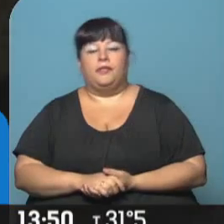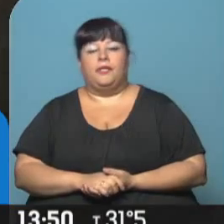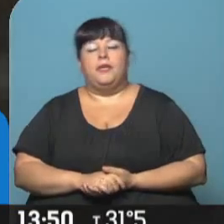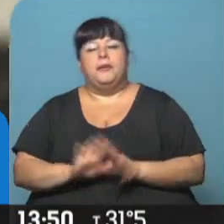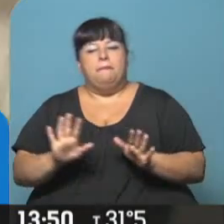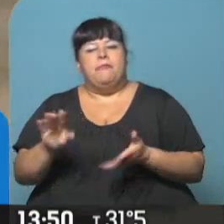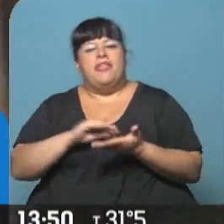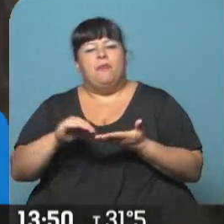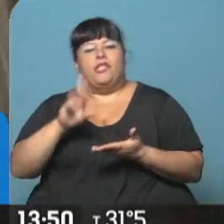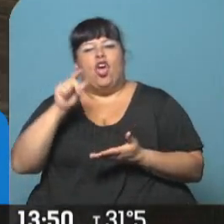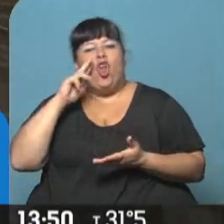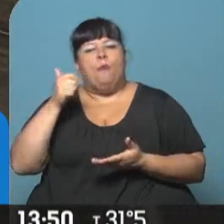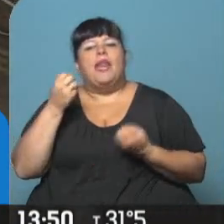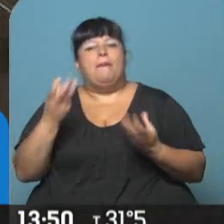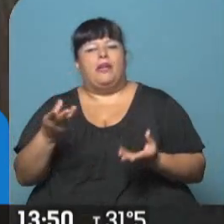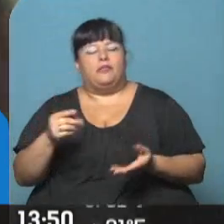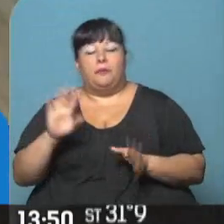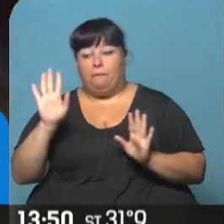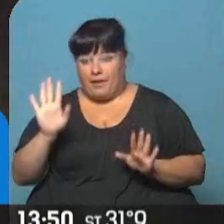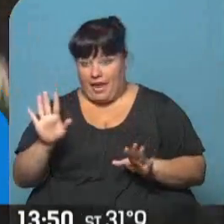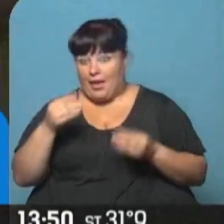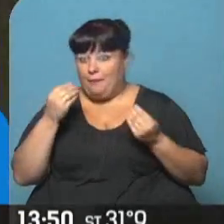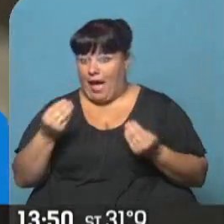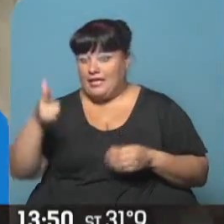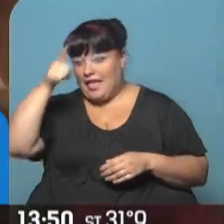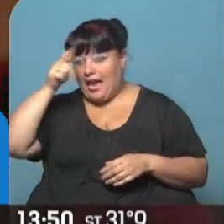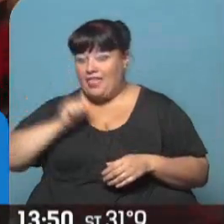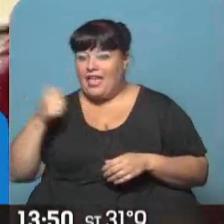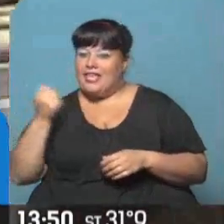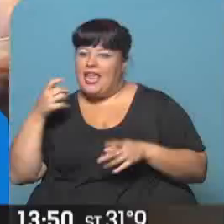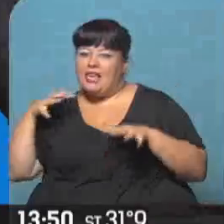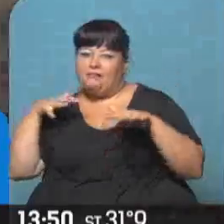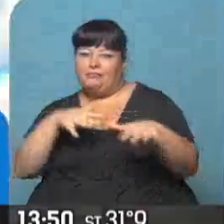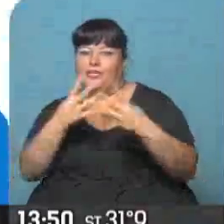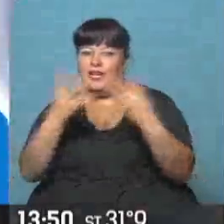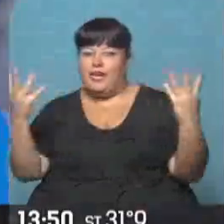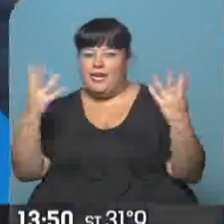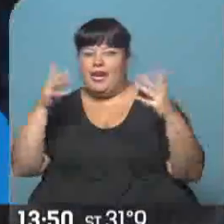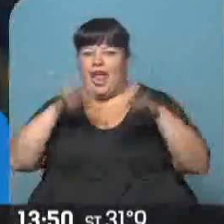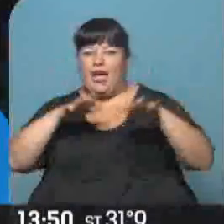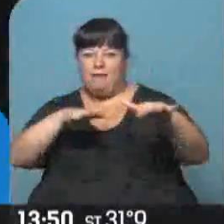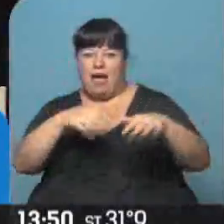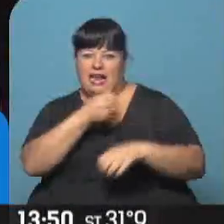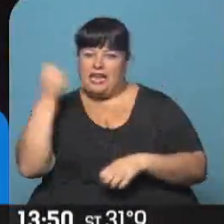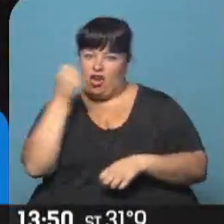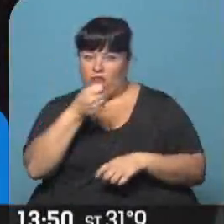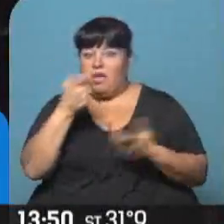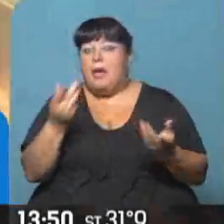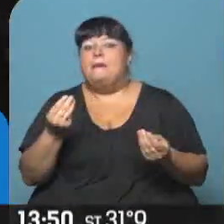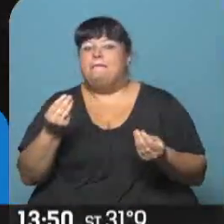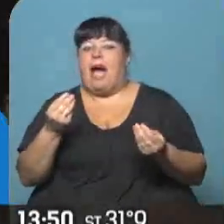Nación. Diputada Romina del Plá, ¿qué es lo que pasó? Mirá, lo que pasó es que la Gendarmería quiso avanzar sobre el vallado donde están los manifestantes, claramente